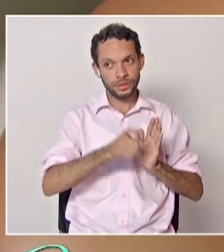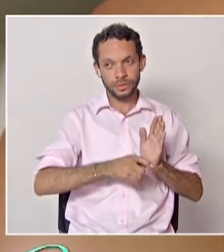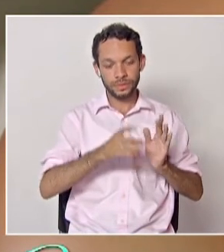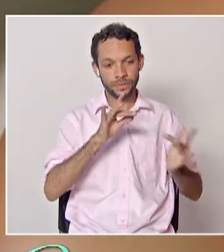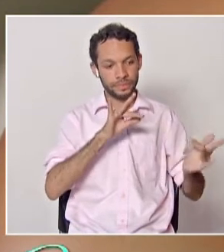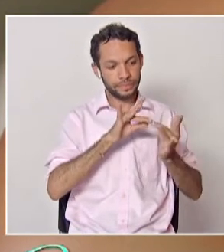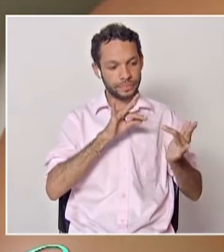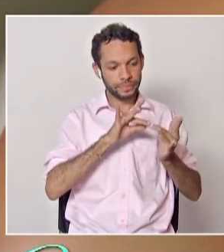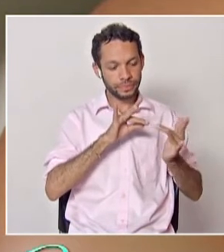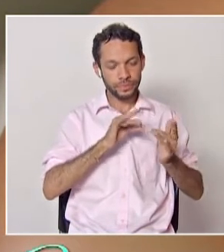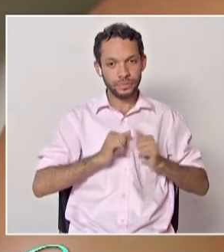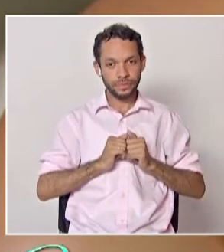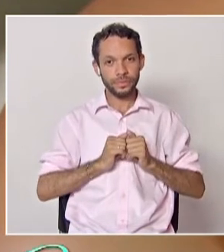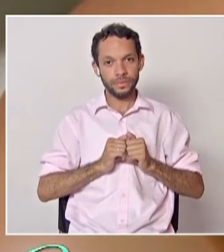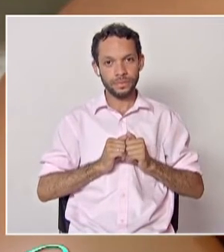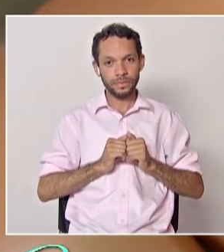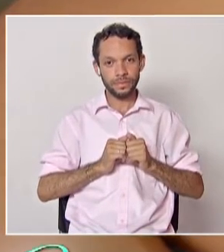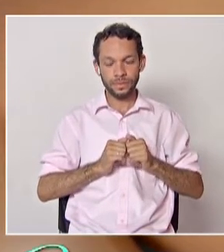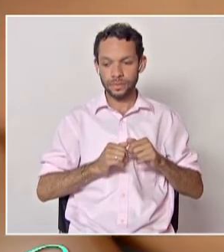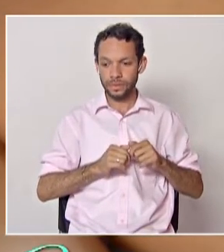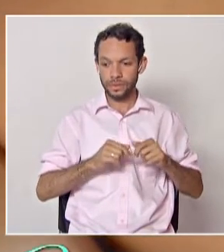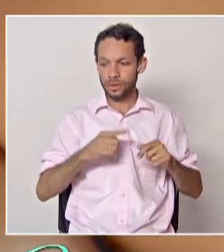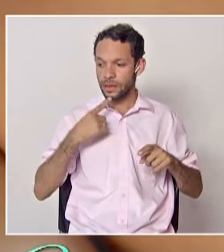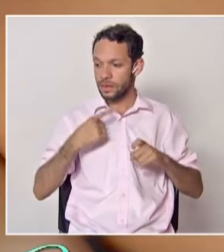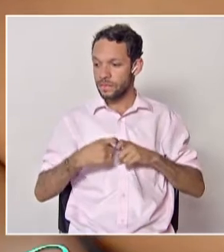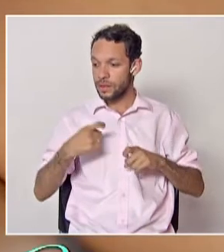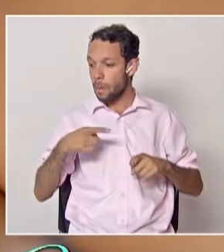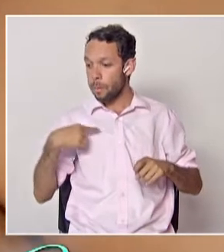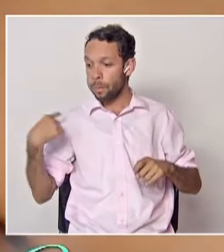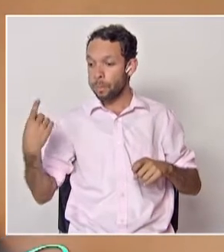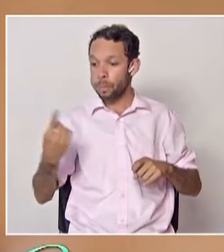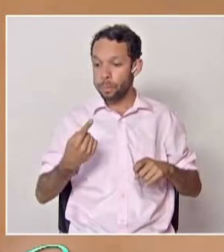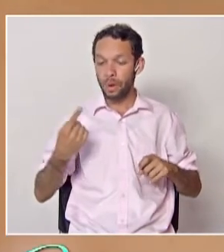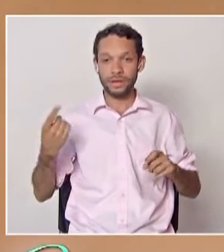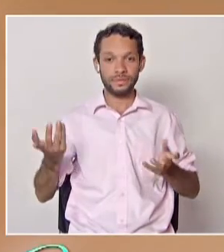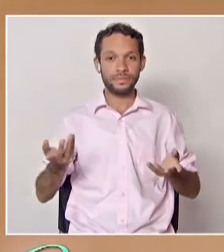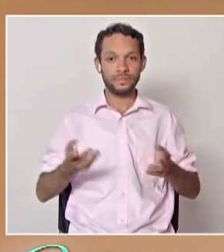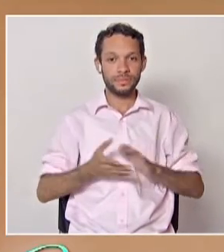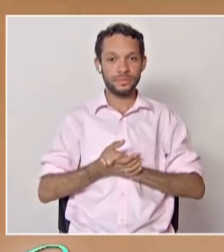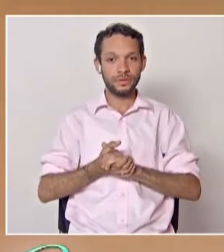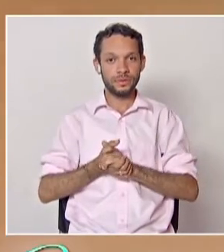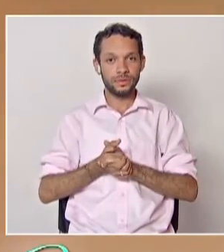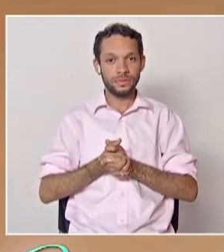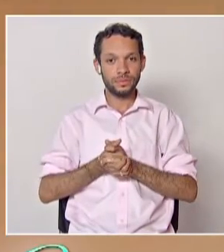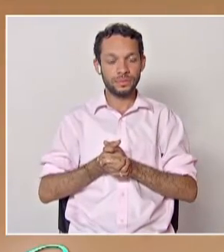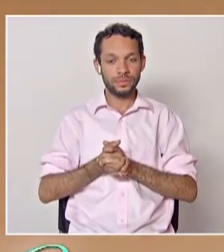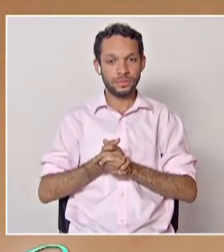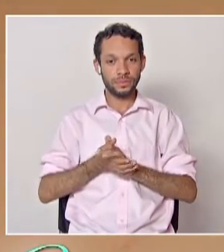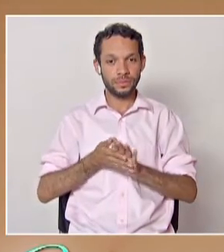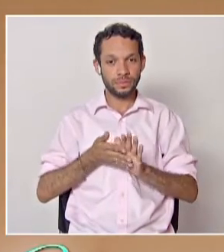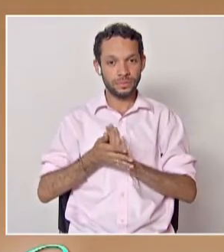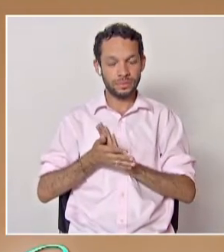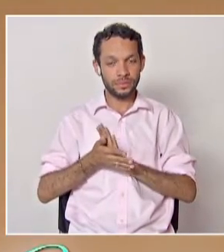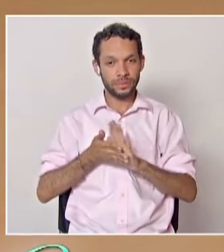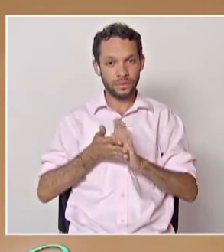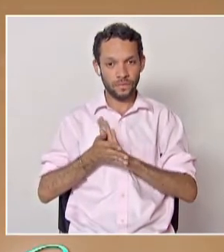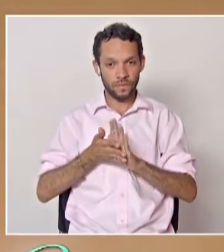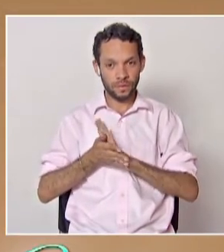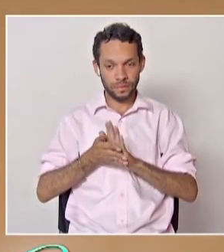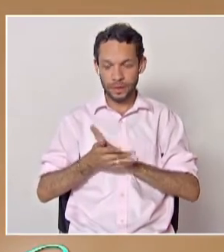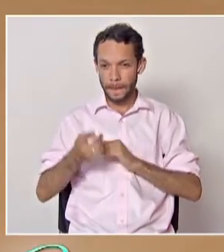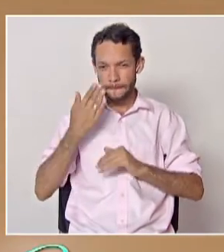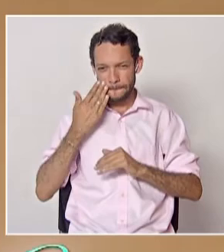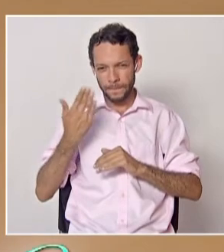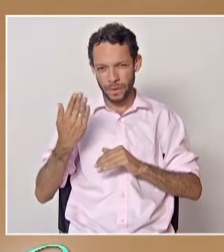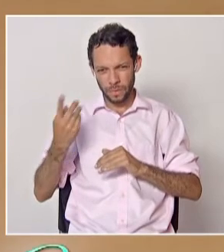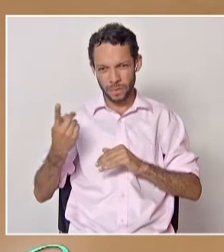La diferencia con la copa de fuego es que, como su nombre lo dice, es caliente. Ella debe llevar el elemento fuego adentro. Cuando la copa se coloca ya va prendida y apenas hace el